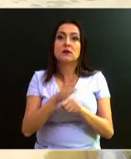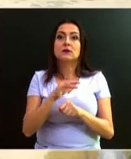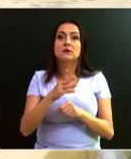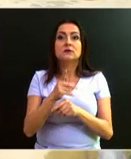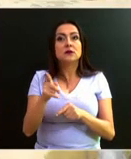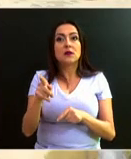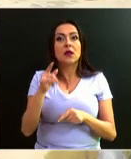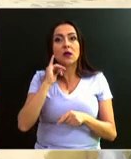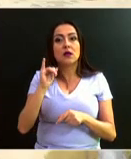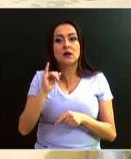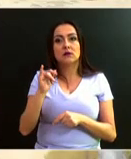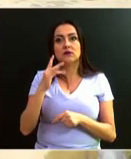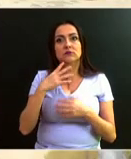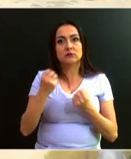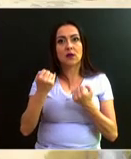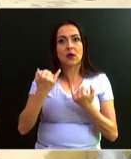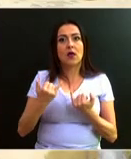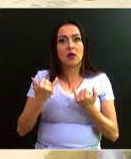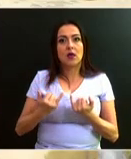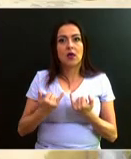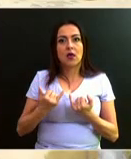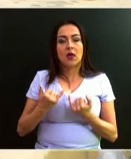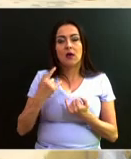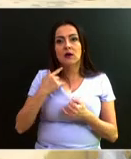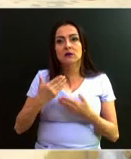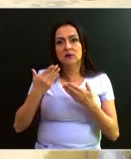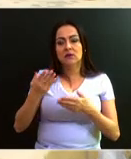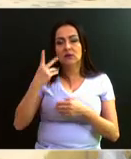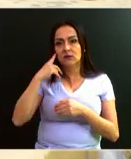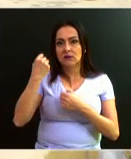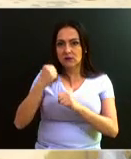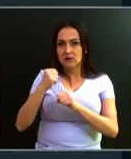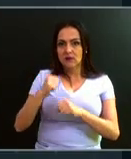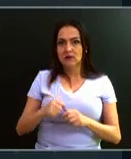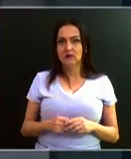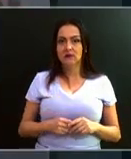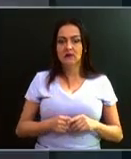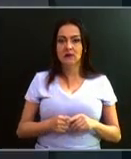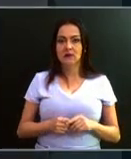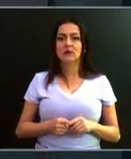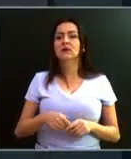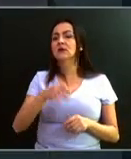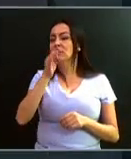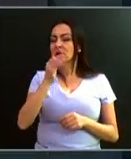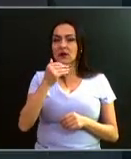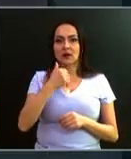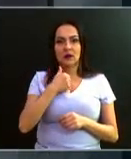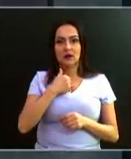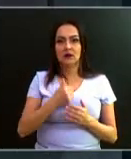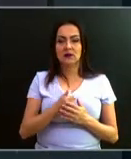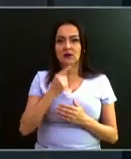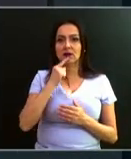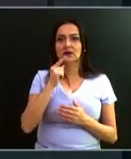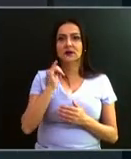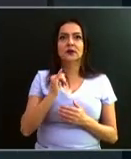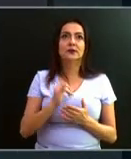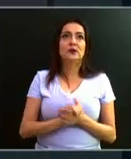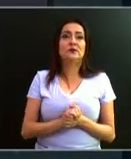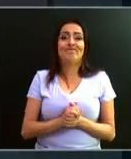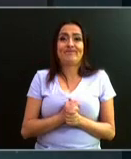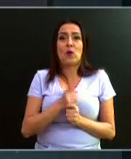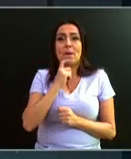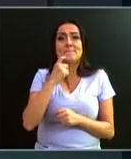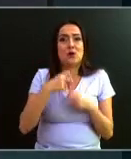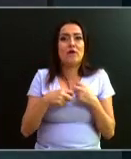sanitarios, los cuales actualmente son concedidos por las municipalidades. Definitivamente tenemos una bomba y queremos